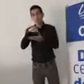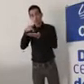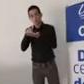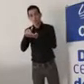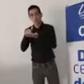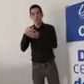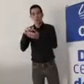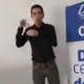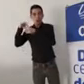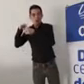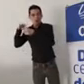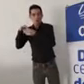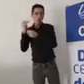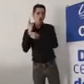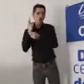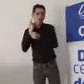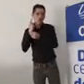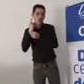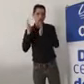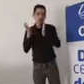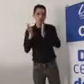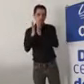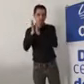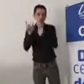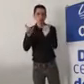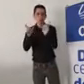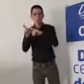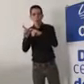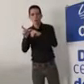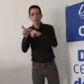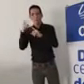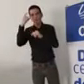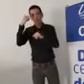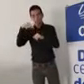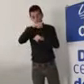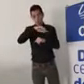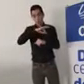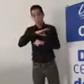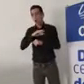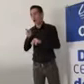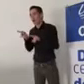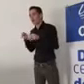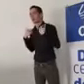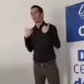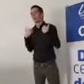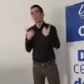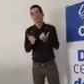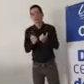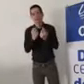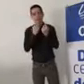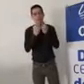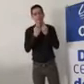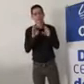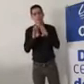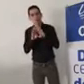las experiencias, saber cómo se hacen los debates, incorporarlos en estas discusiones y además que ellos tengan la voz y la palabra para opinar